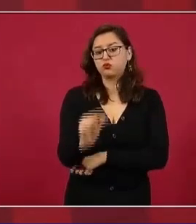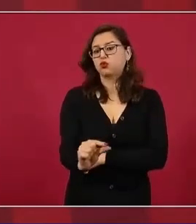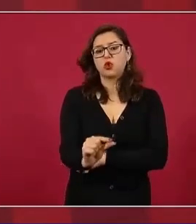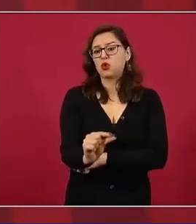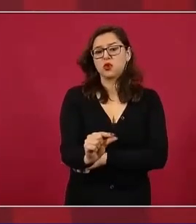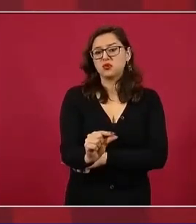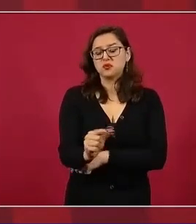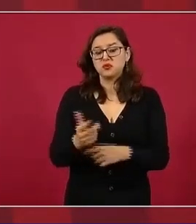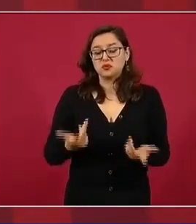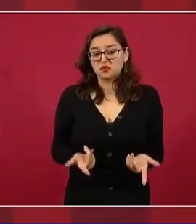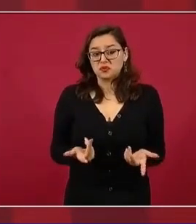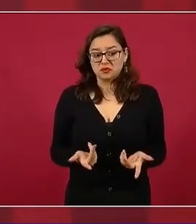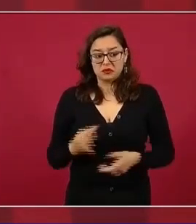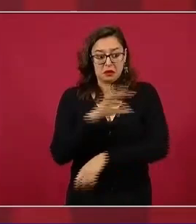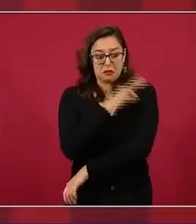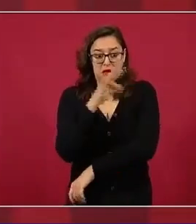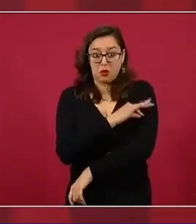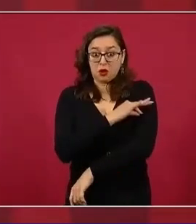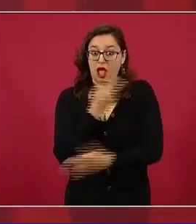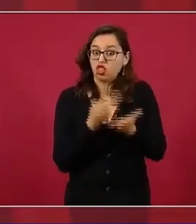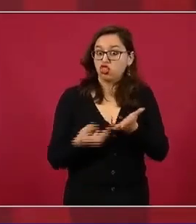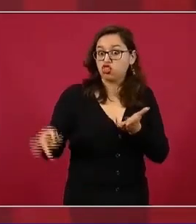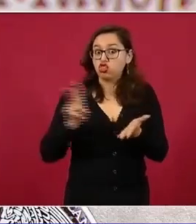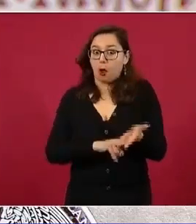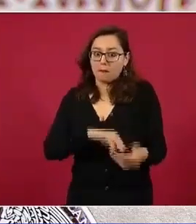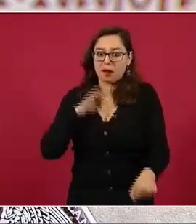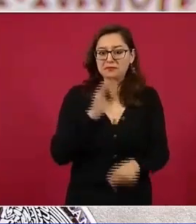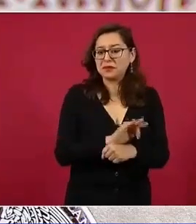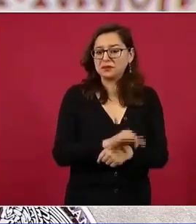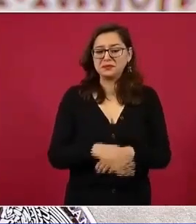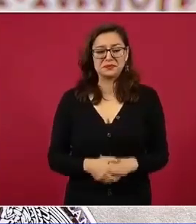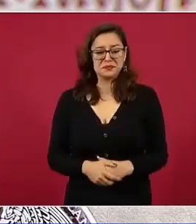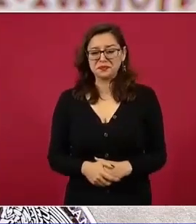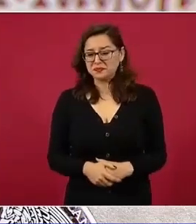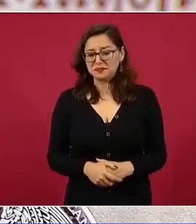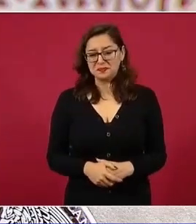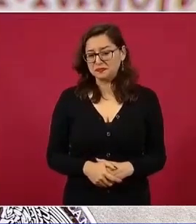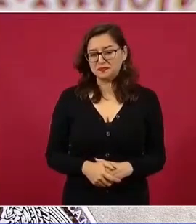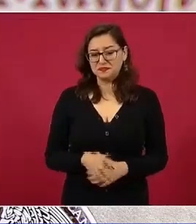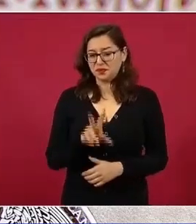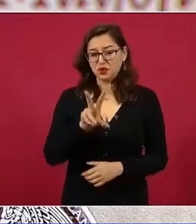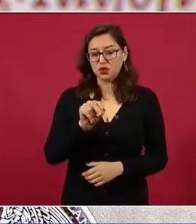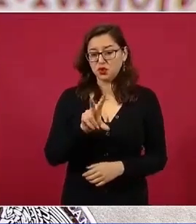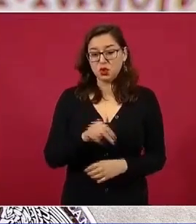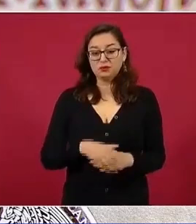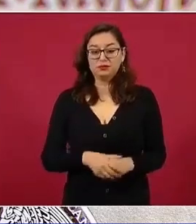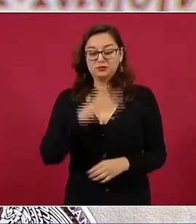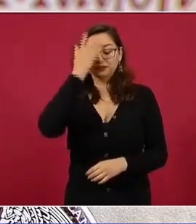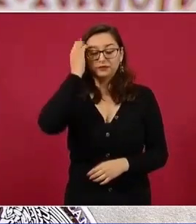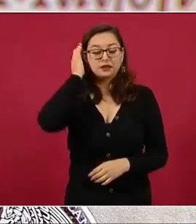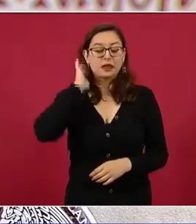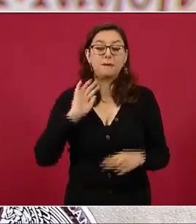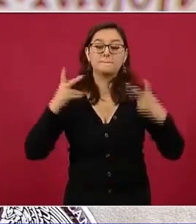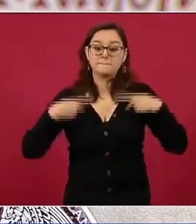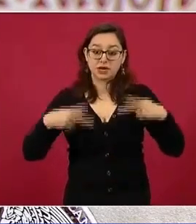agrega mucho más el vacunar. Las personas, las familias que de manera muy legítima tienen la preocupación por